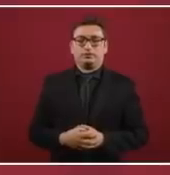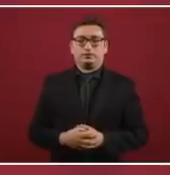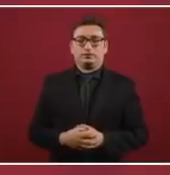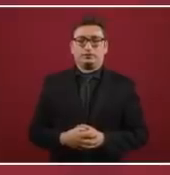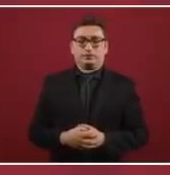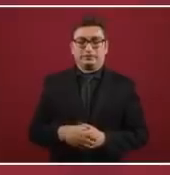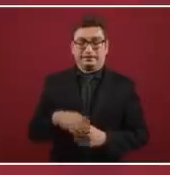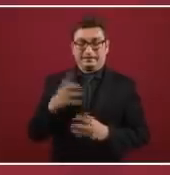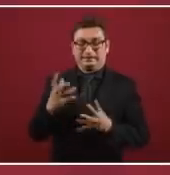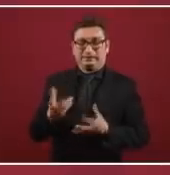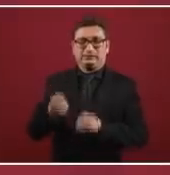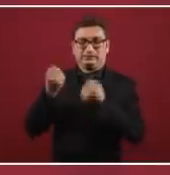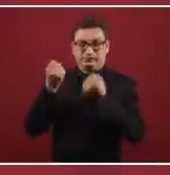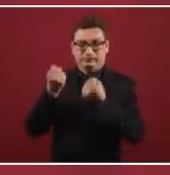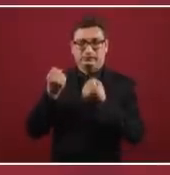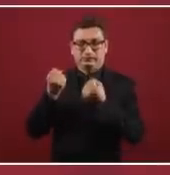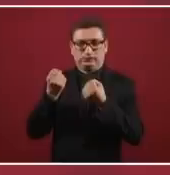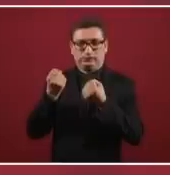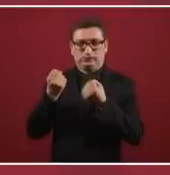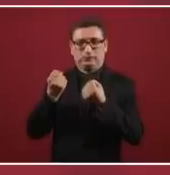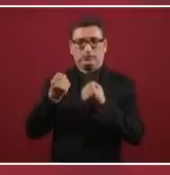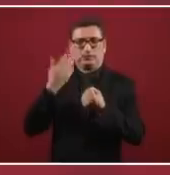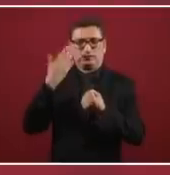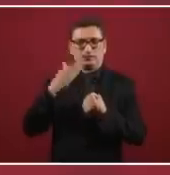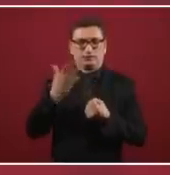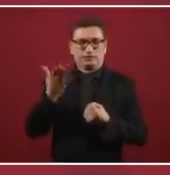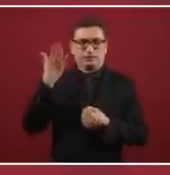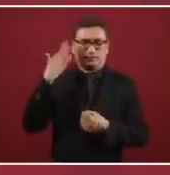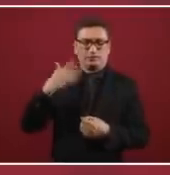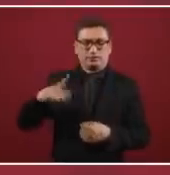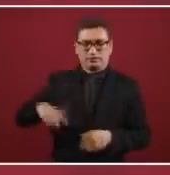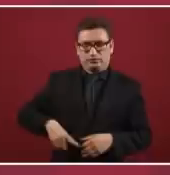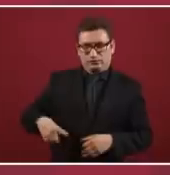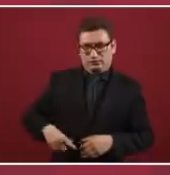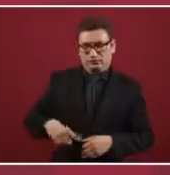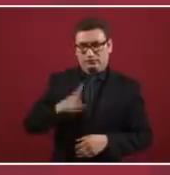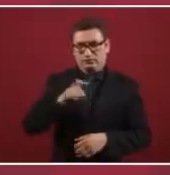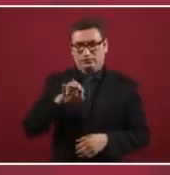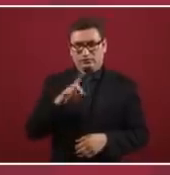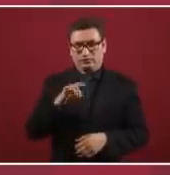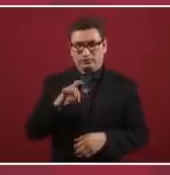la rescataron en el gobierno de Zedillo.